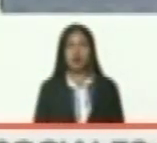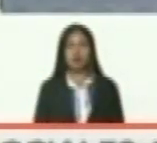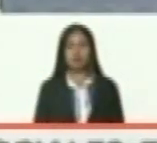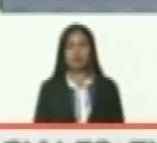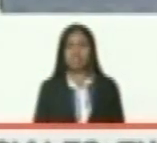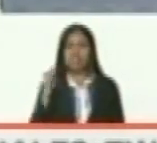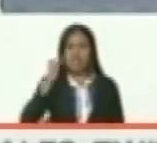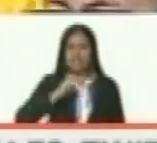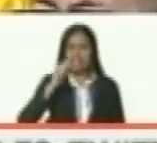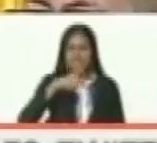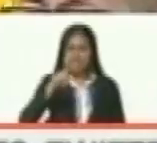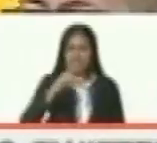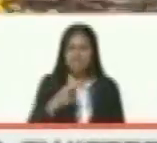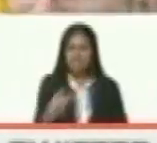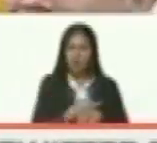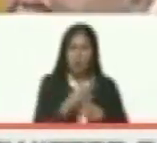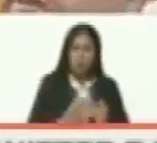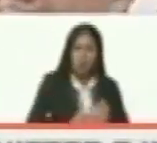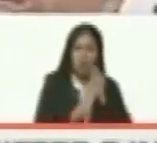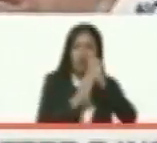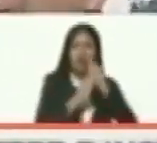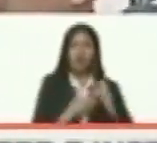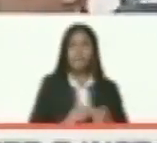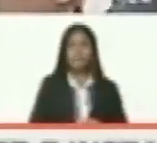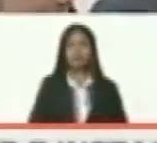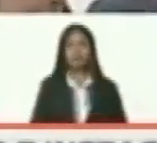Así es que se gobierna.